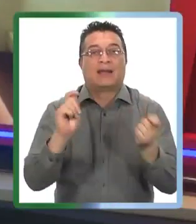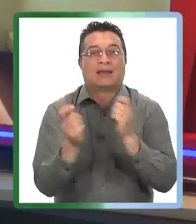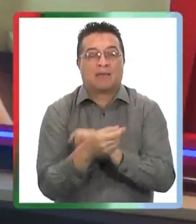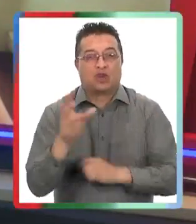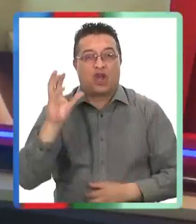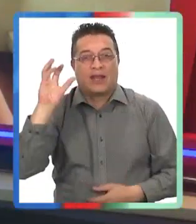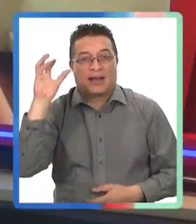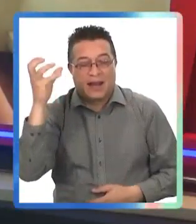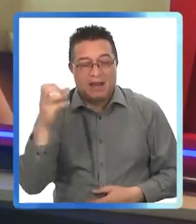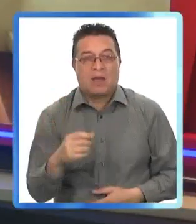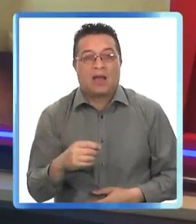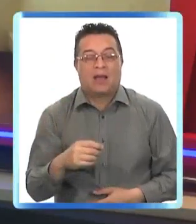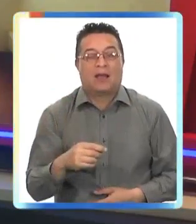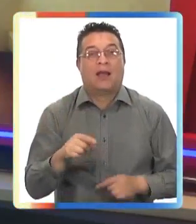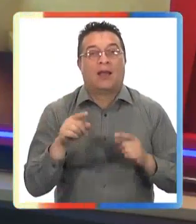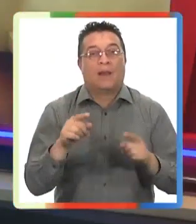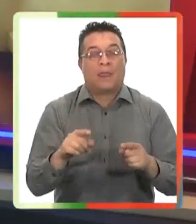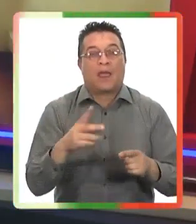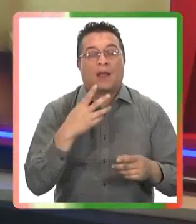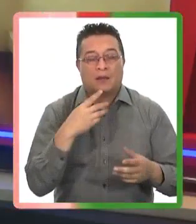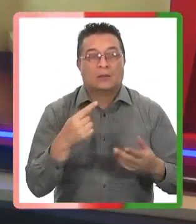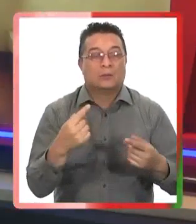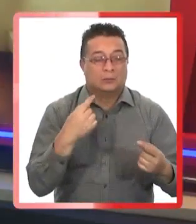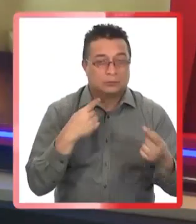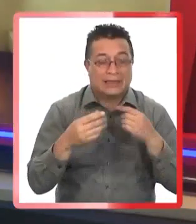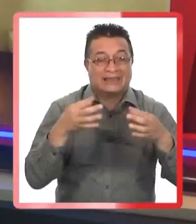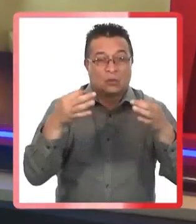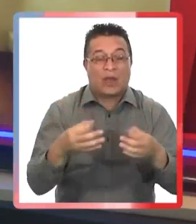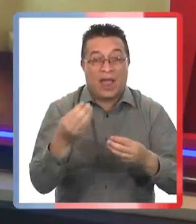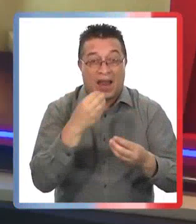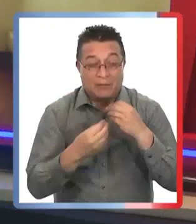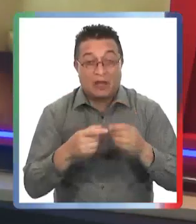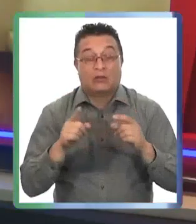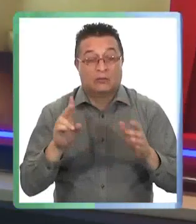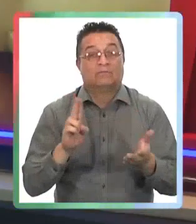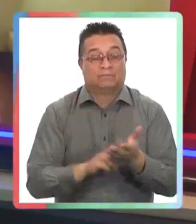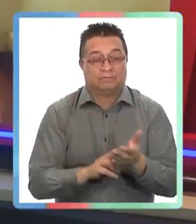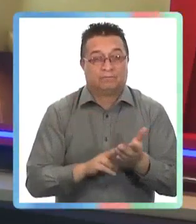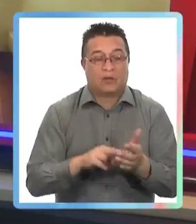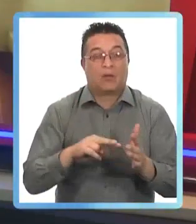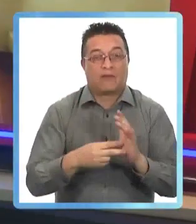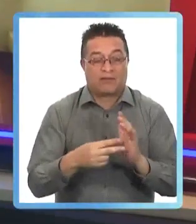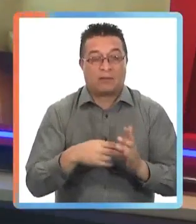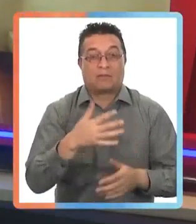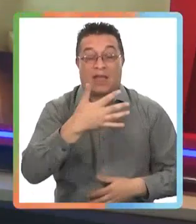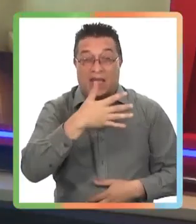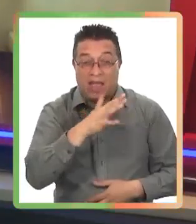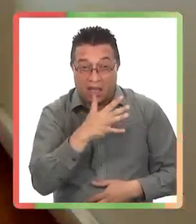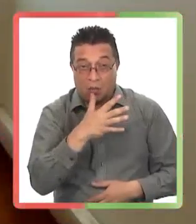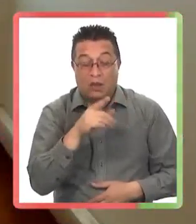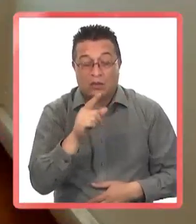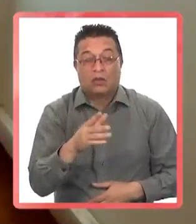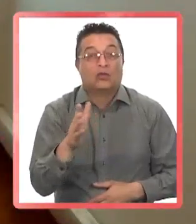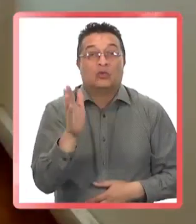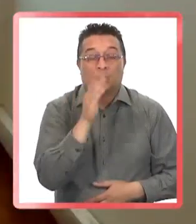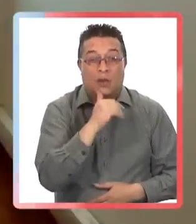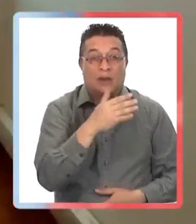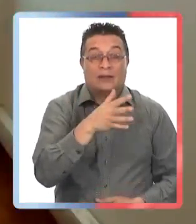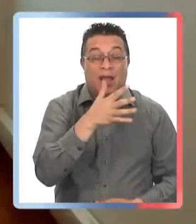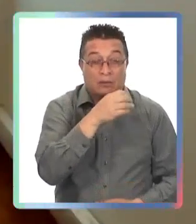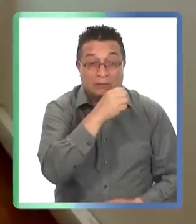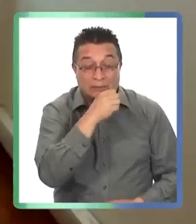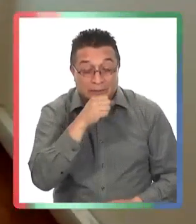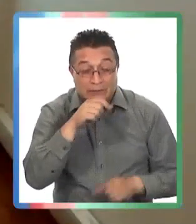sostenibilidad ambiental. Efectivamente, ante las crisis del agua o la escasez hídrica, el sector agrícola se ve bien